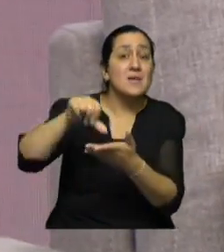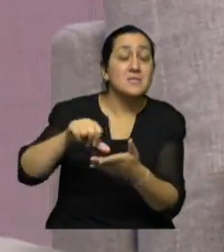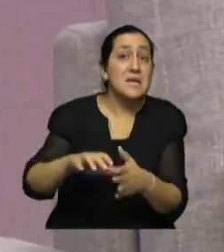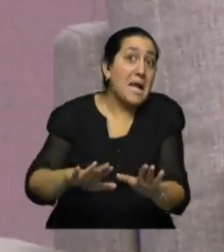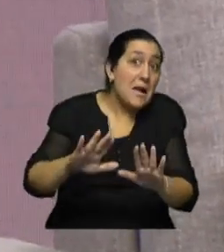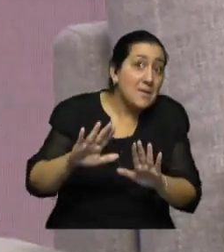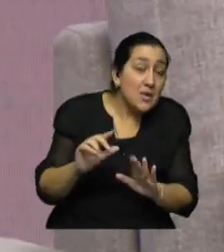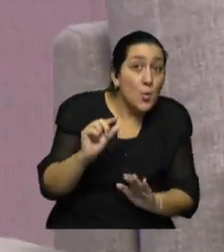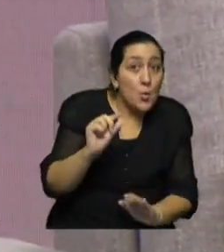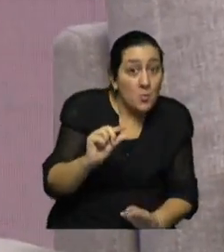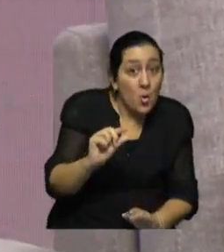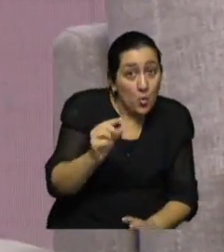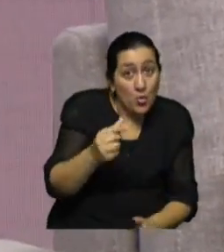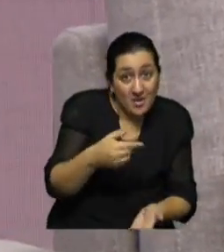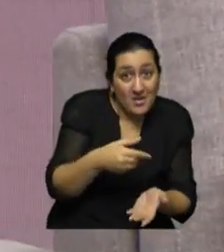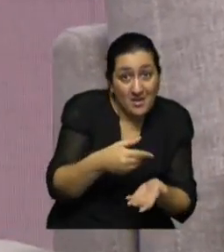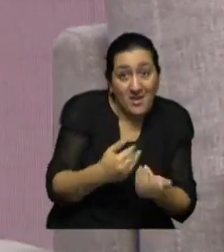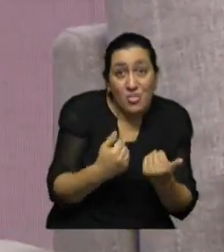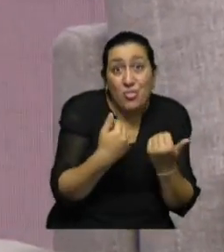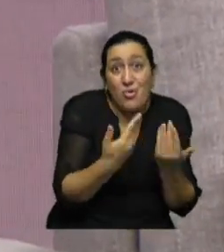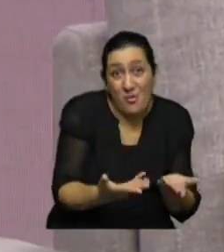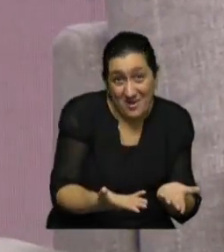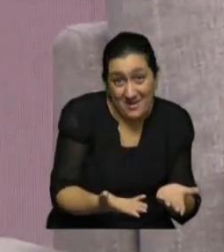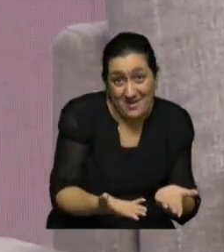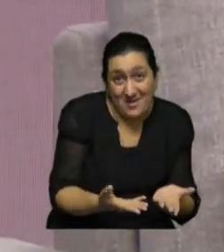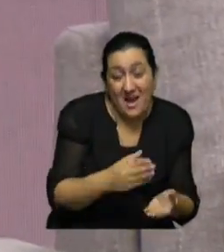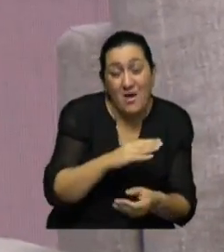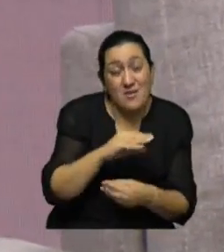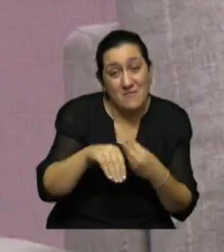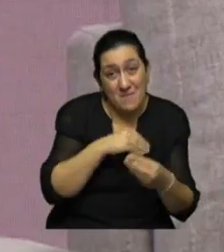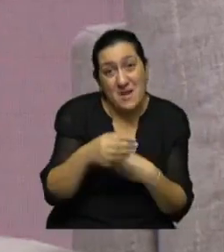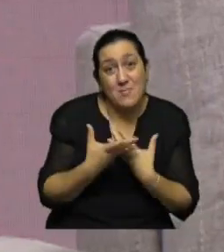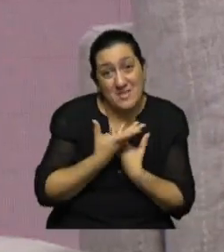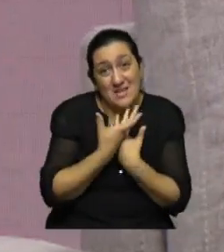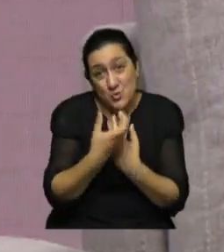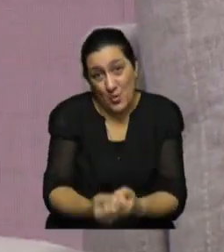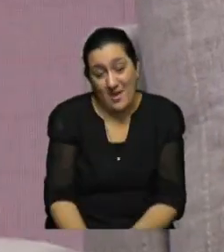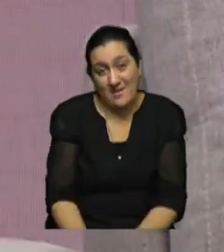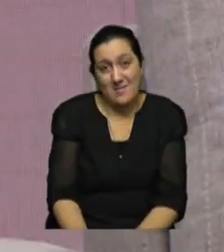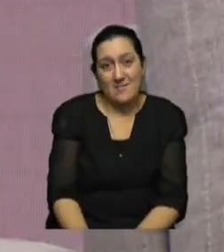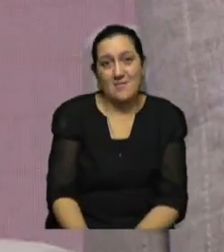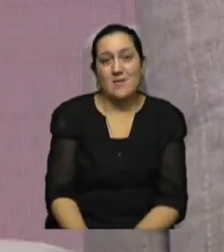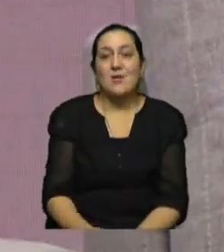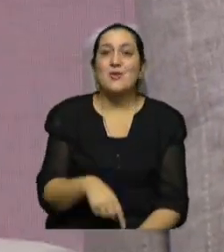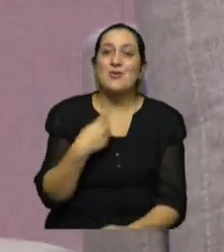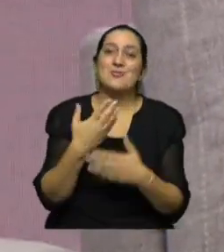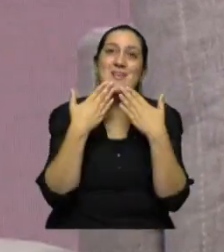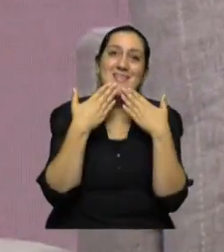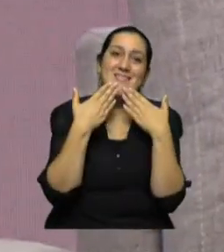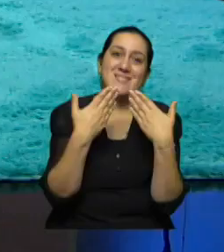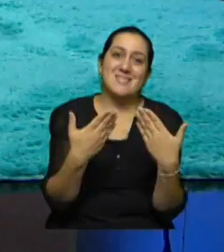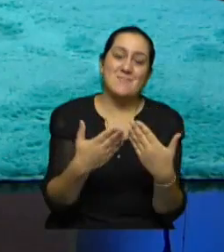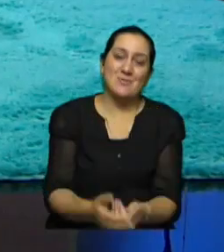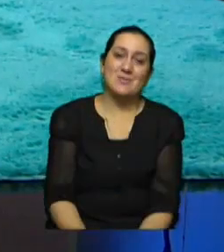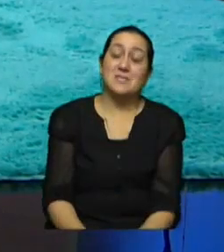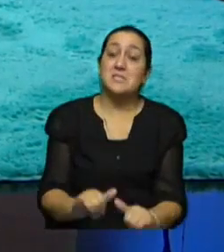que para otro es simbólico, a una niña y a una familia le pueden cambiar la vida. Sí, absolutamente. Nosotros, gracias. Desde ya quedamos